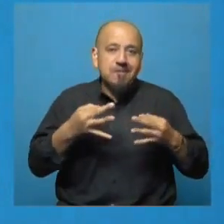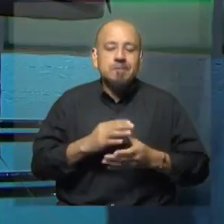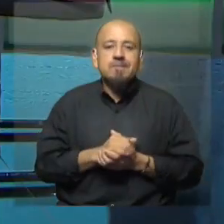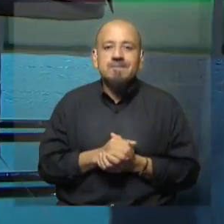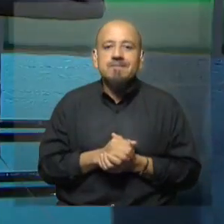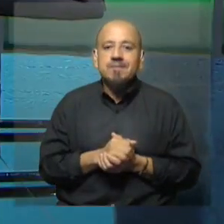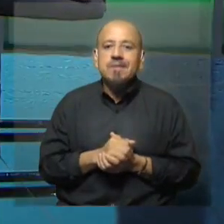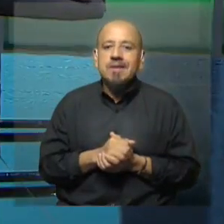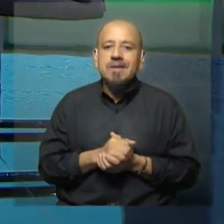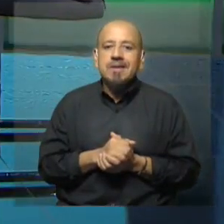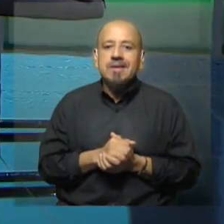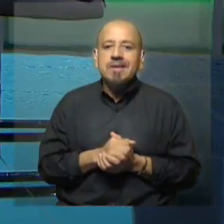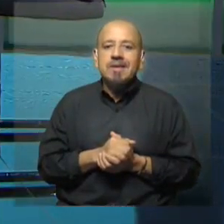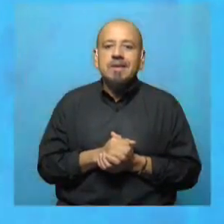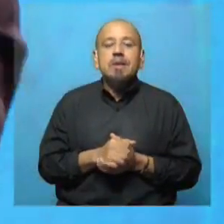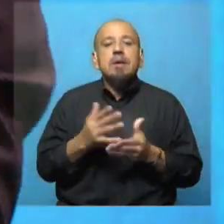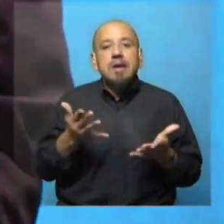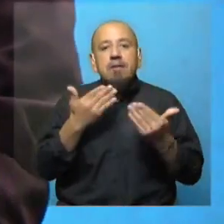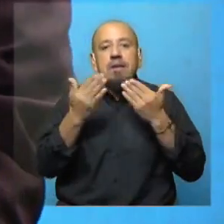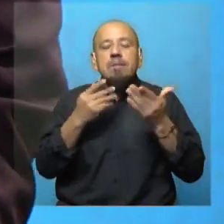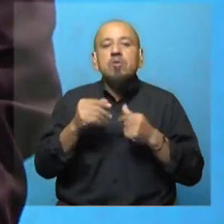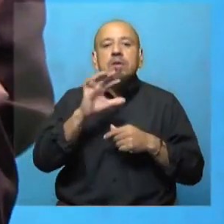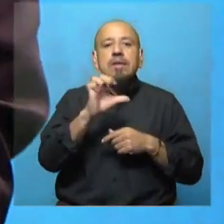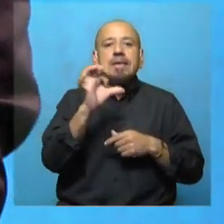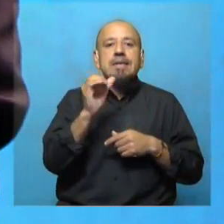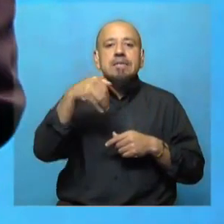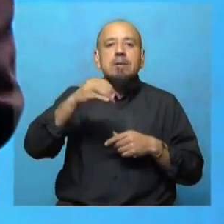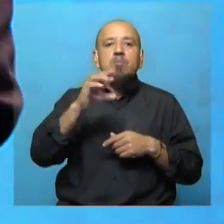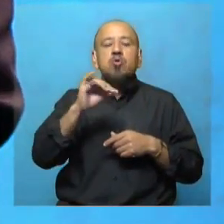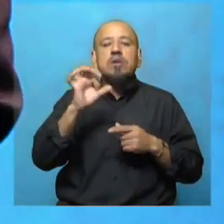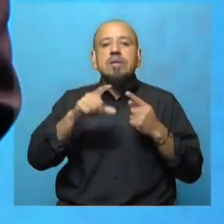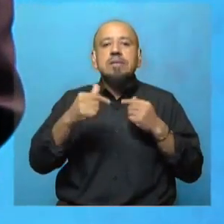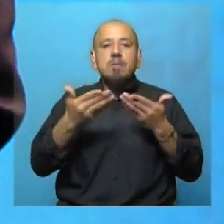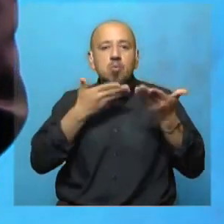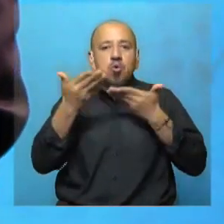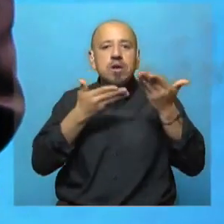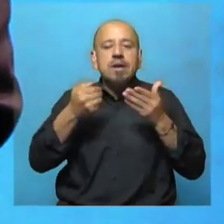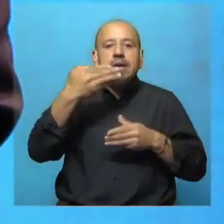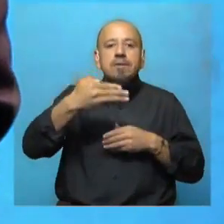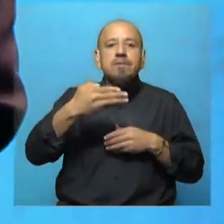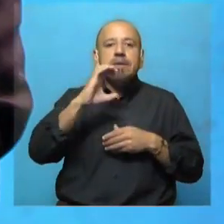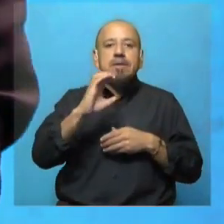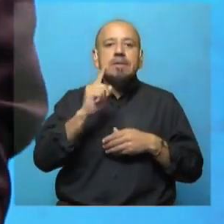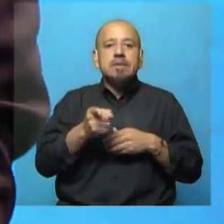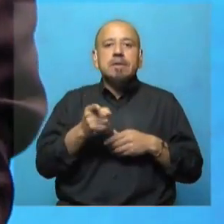alguno que otro sí Bueno hablamos del flaco es Mori no el Flaco es Mori la bcg una gran escuela